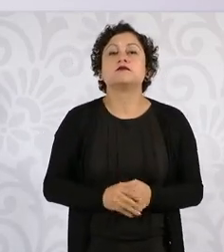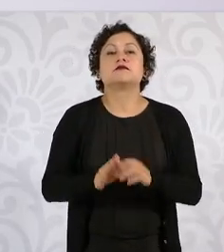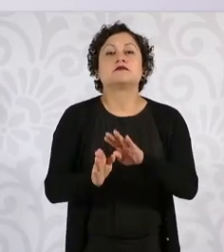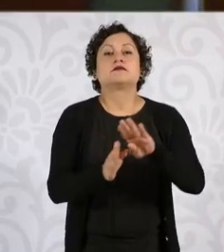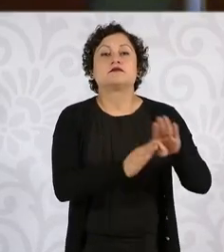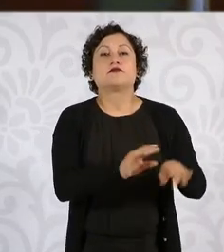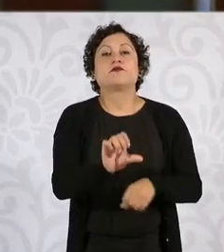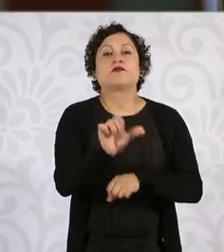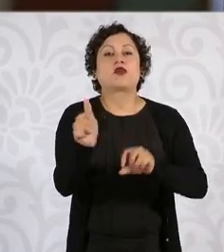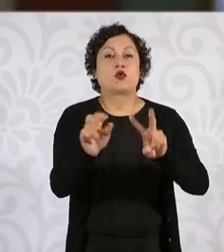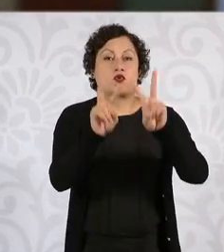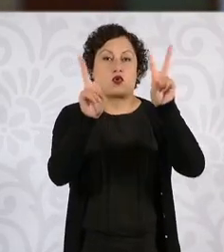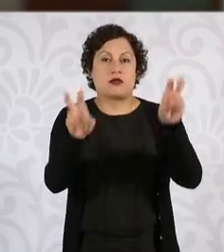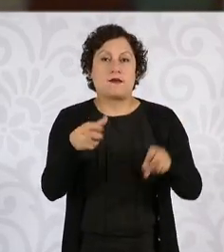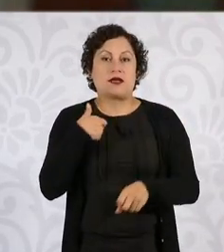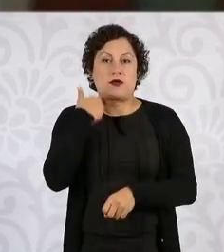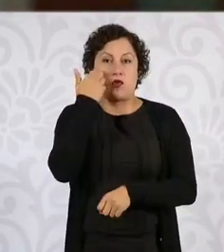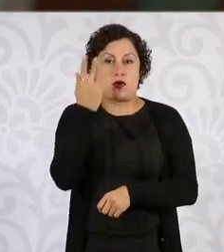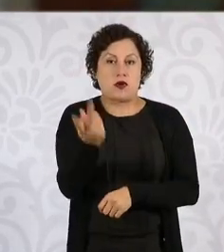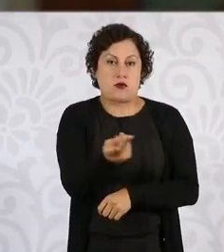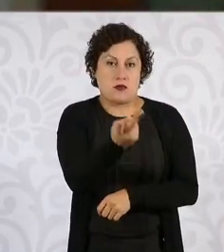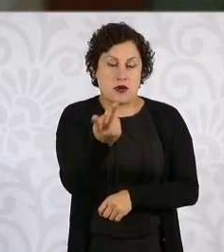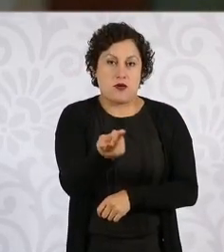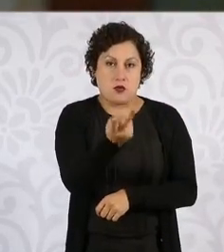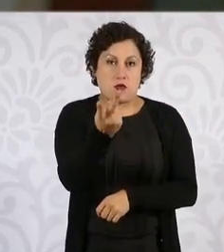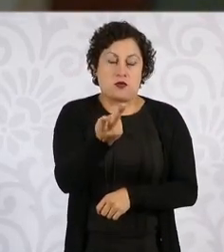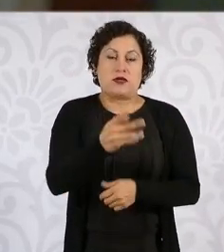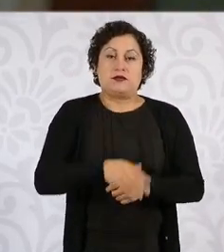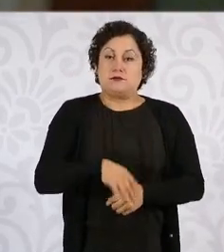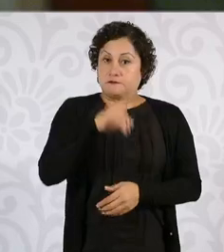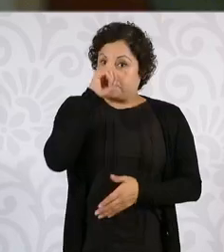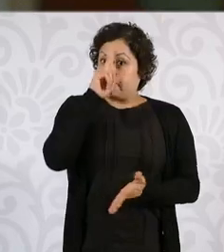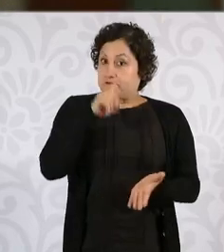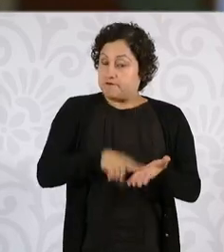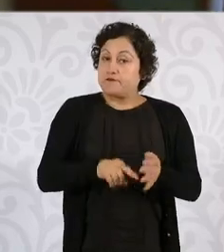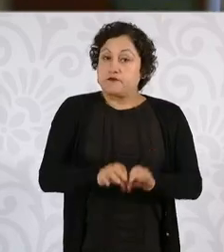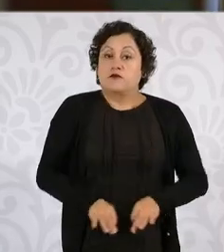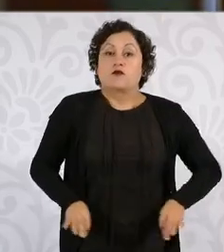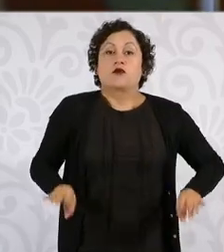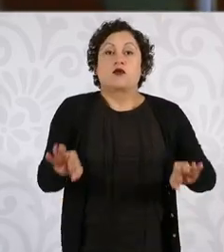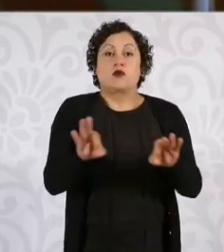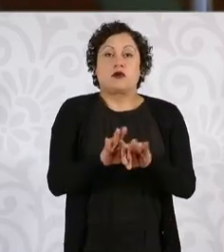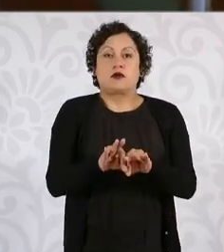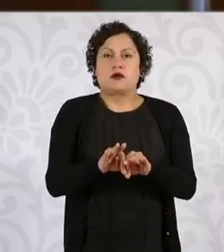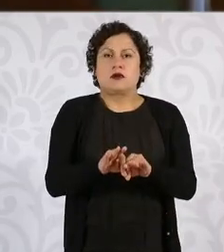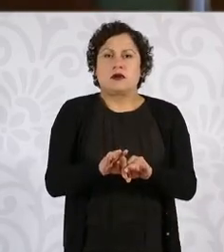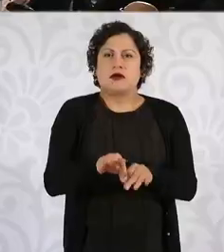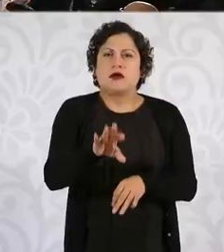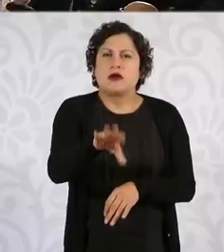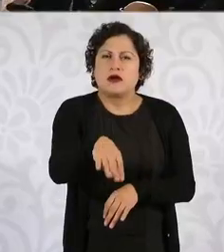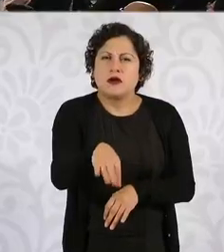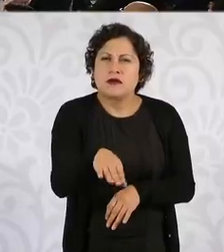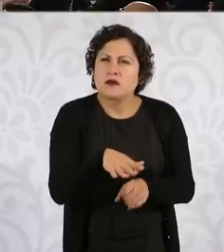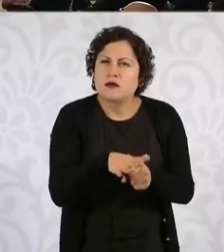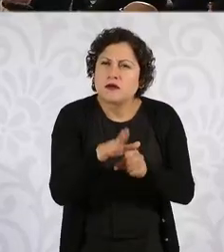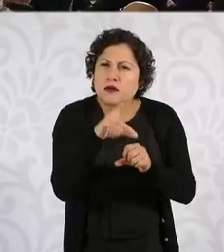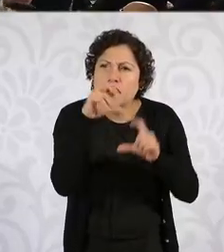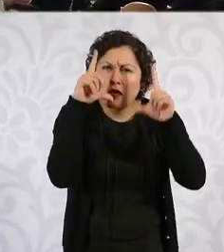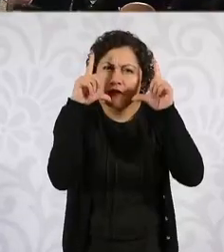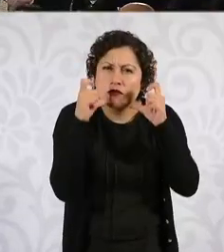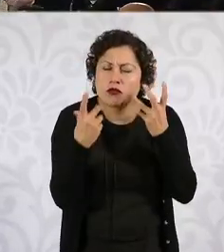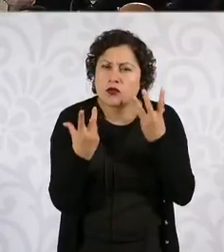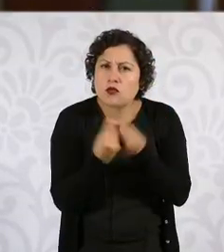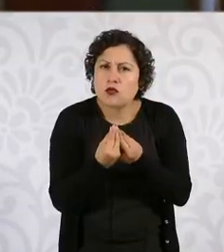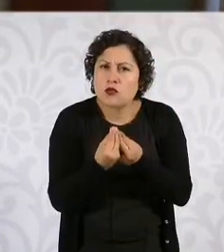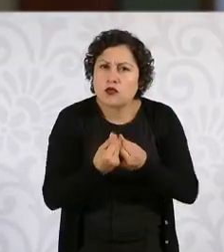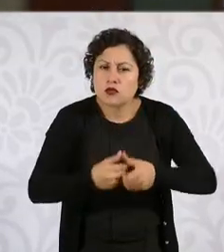quería preguntar y que creo que es fundamental para el país. Usted comentó que se va… A ver, ¿cuál foto juntos? No, nada